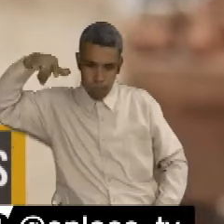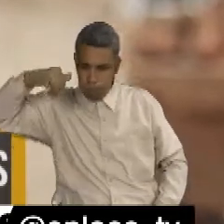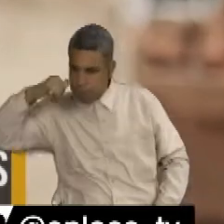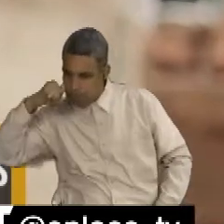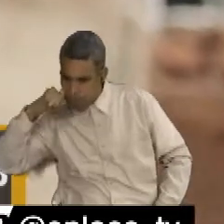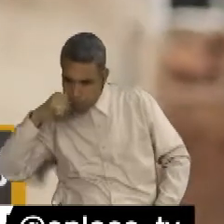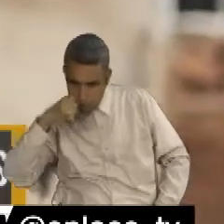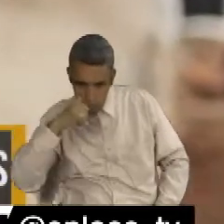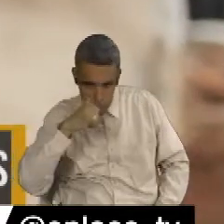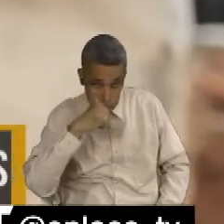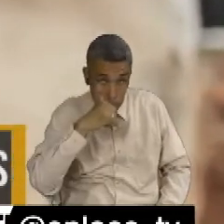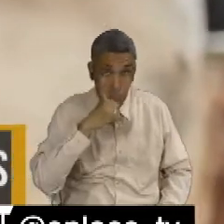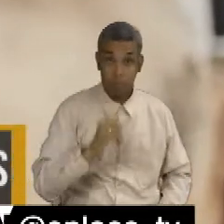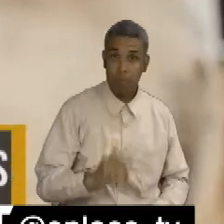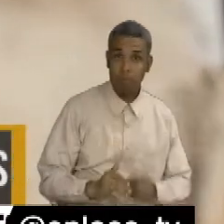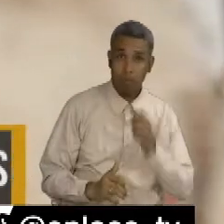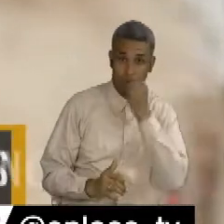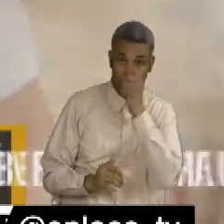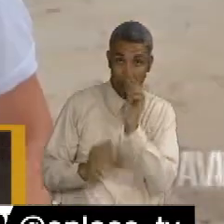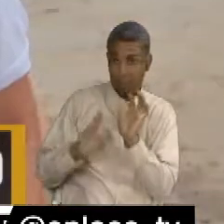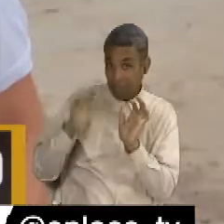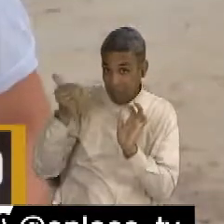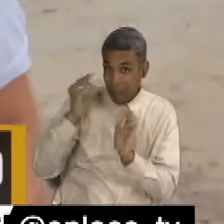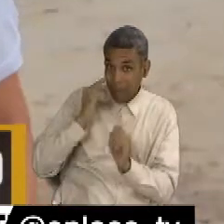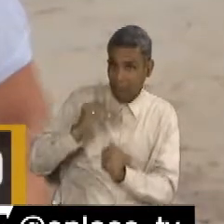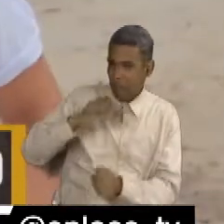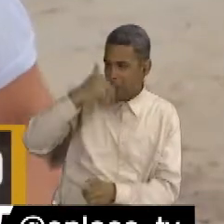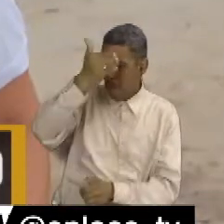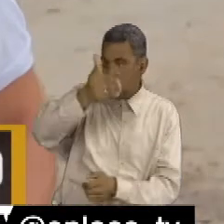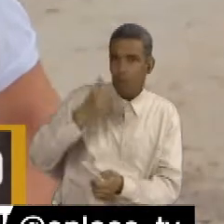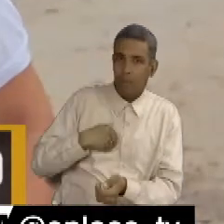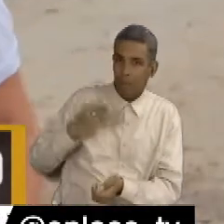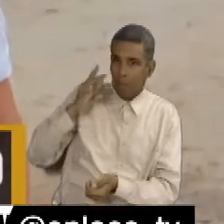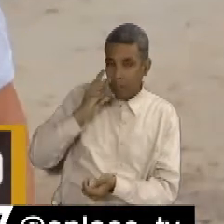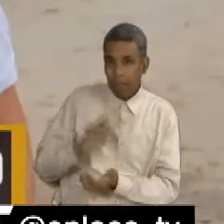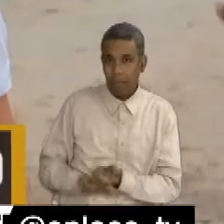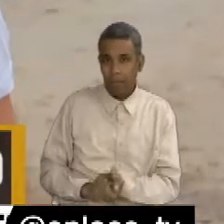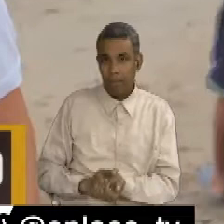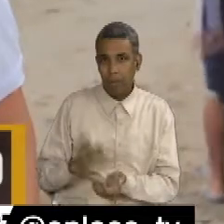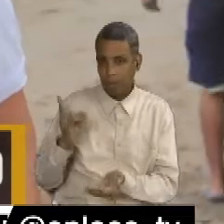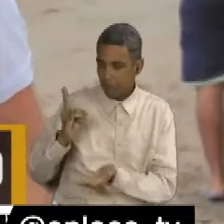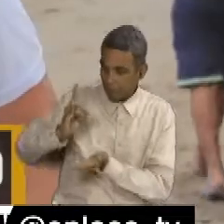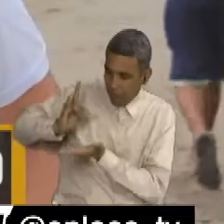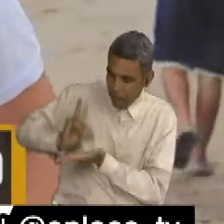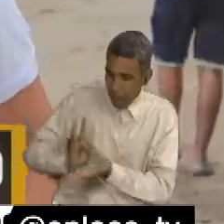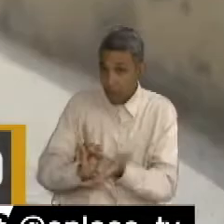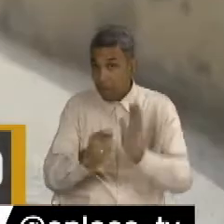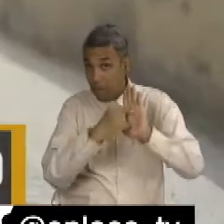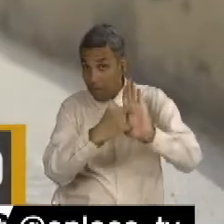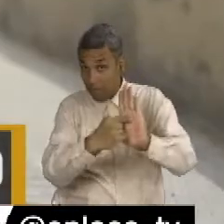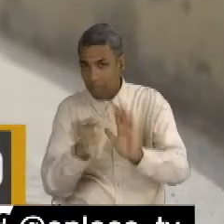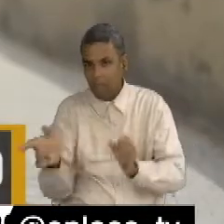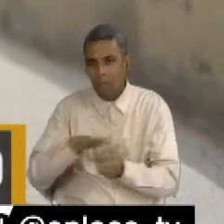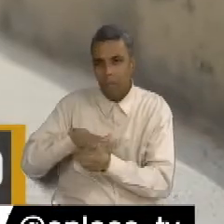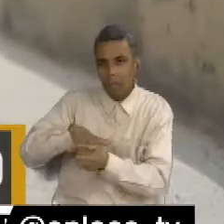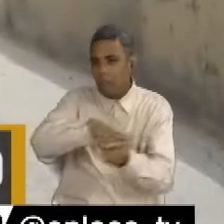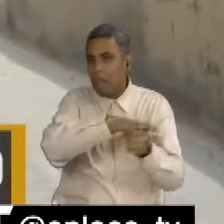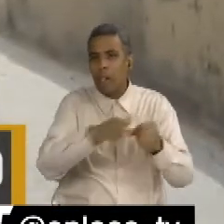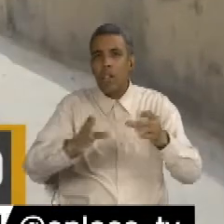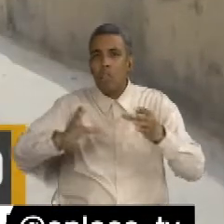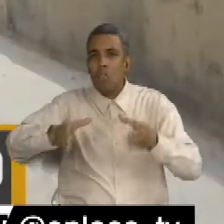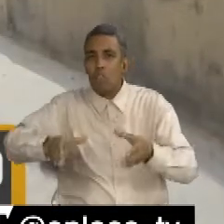de ejemplo de todos los proyectos a nivel nacional. Dialogamos con habitantes de ese sector nororiental de Barranca Bermeja y sin duda son ellos los